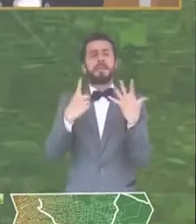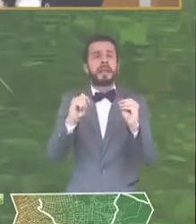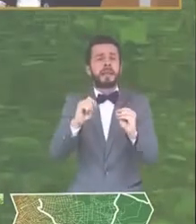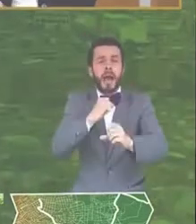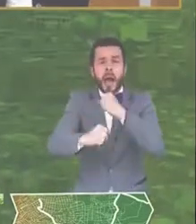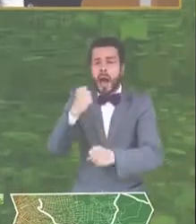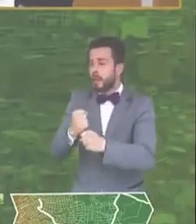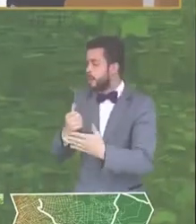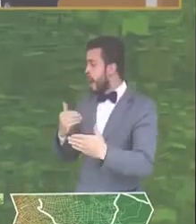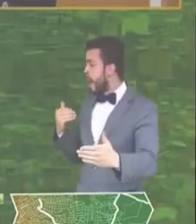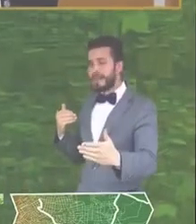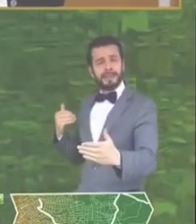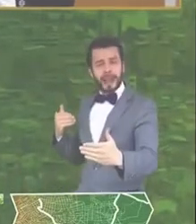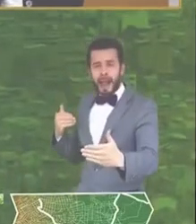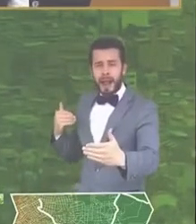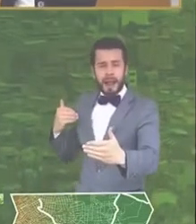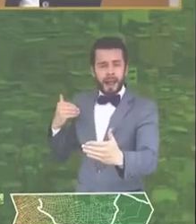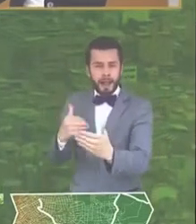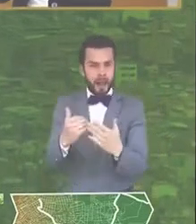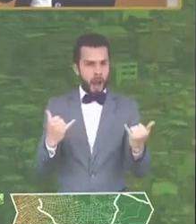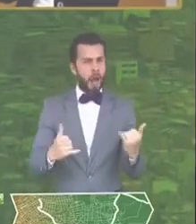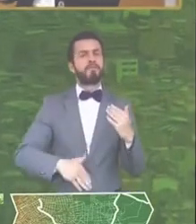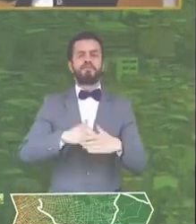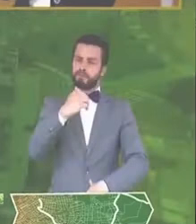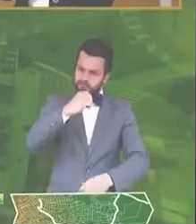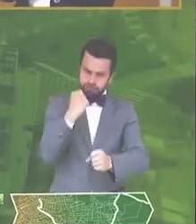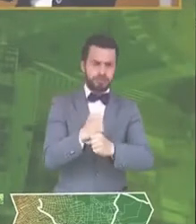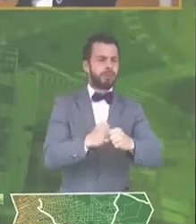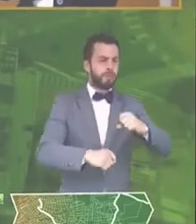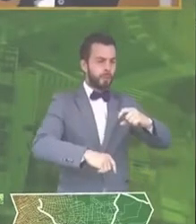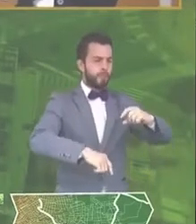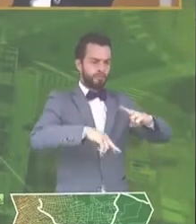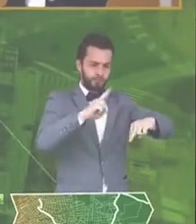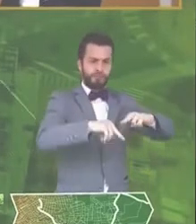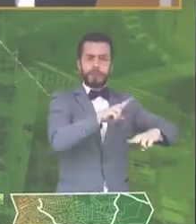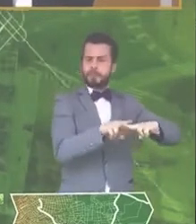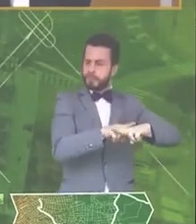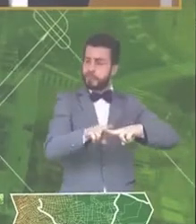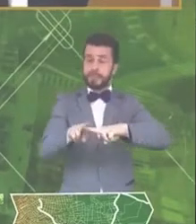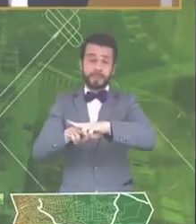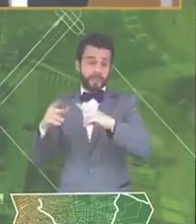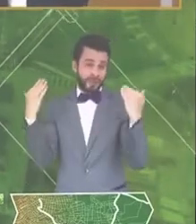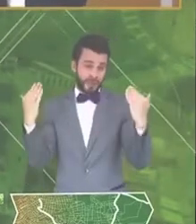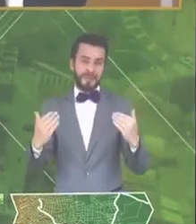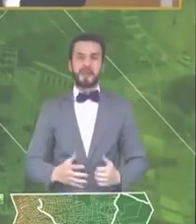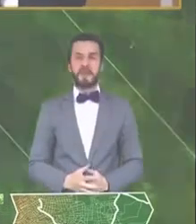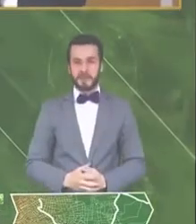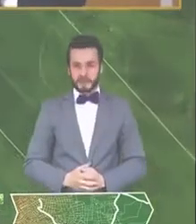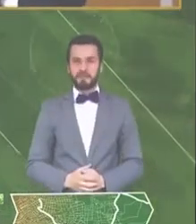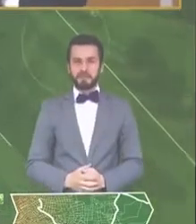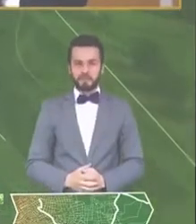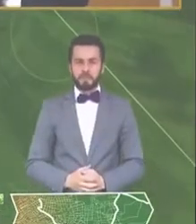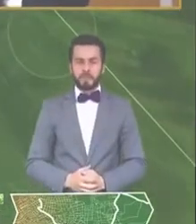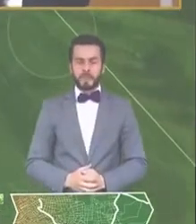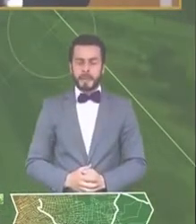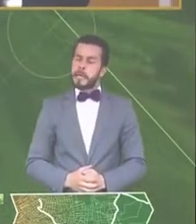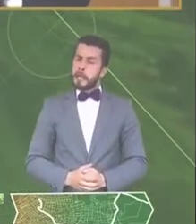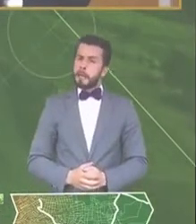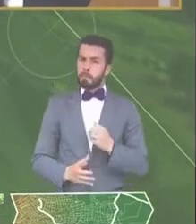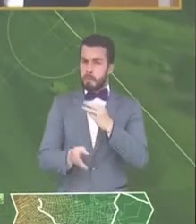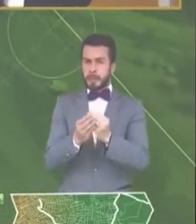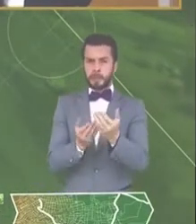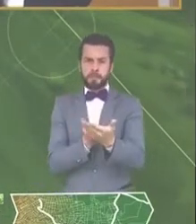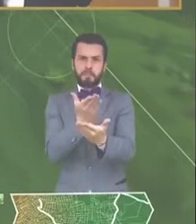arregla cuando uno mira la presentación del pot esos power point que con los que hacen las presentaciones en todas partes que nos